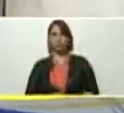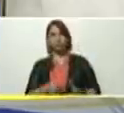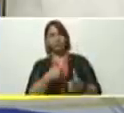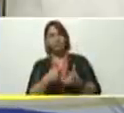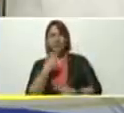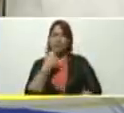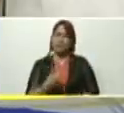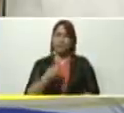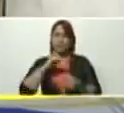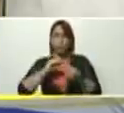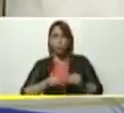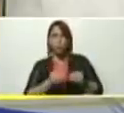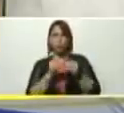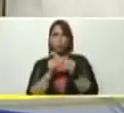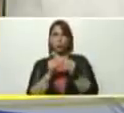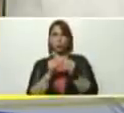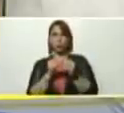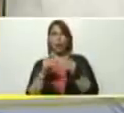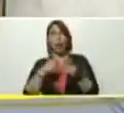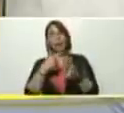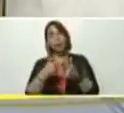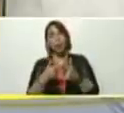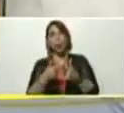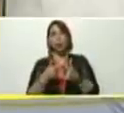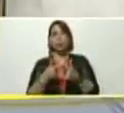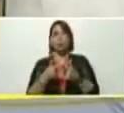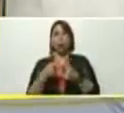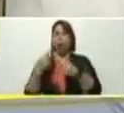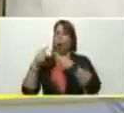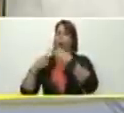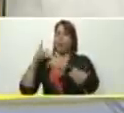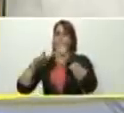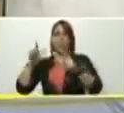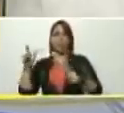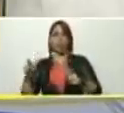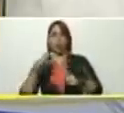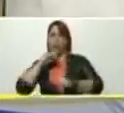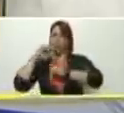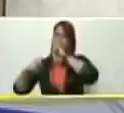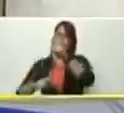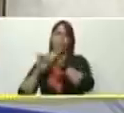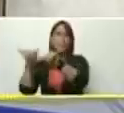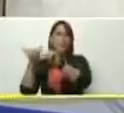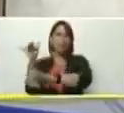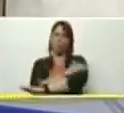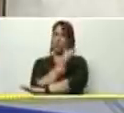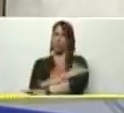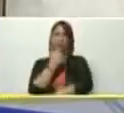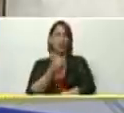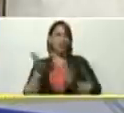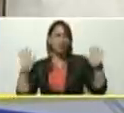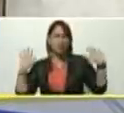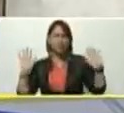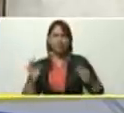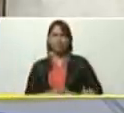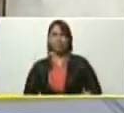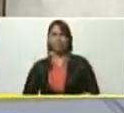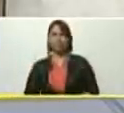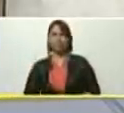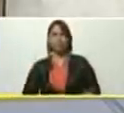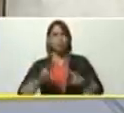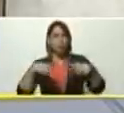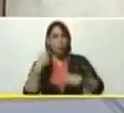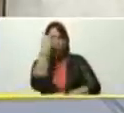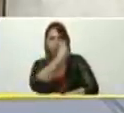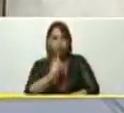arregló. Entonces salen los odiadores de siempre, la misma derecha, la misma oposición, con nuevos